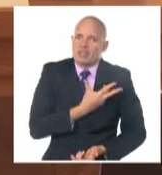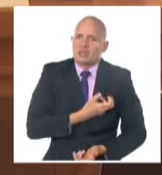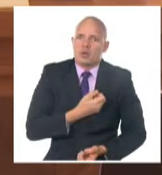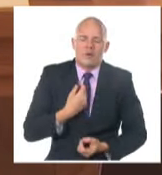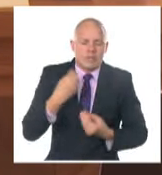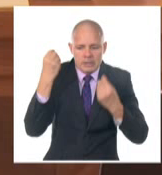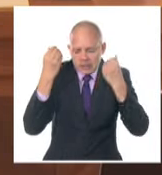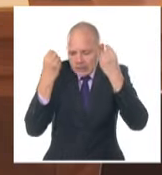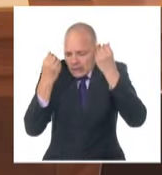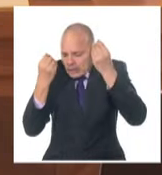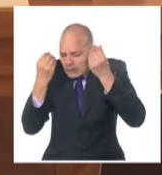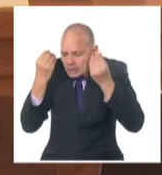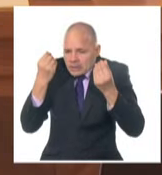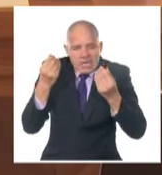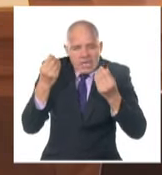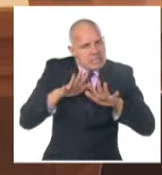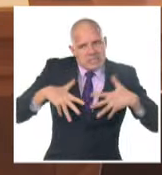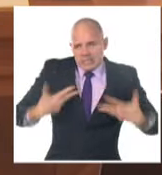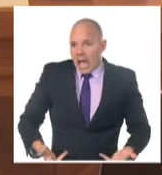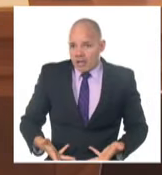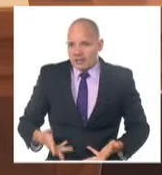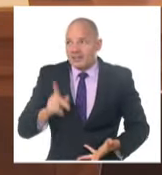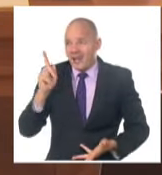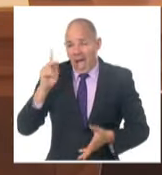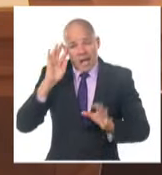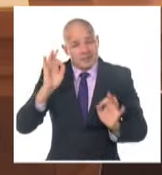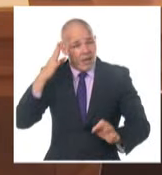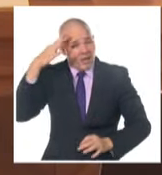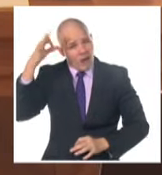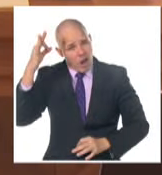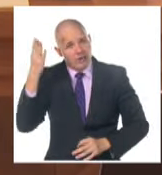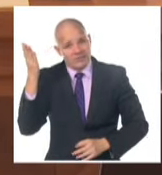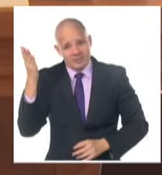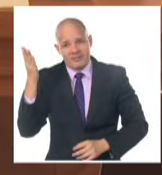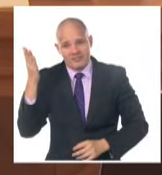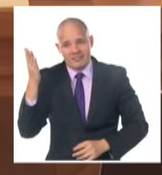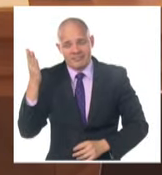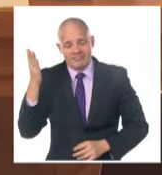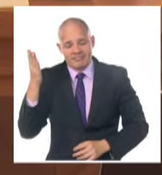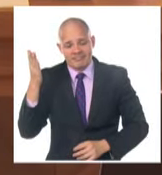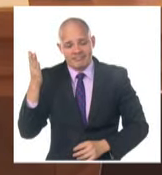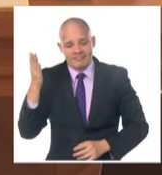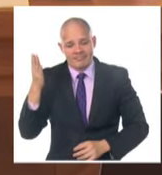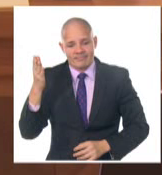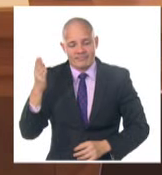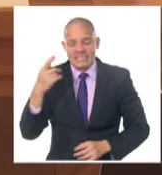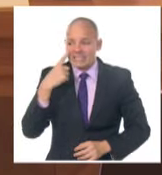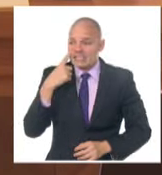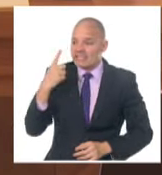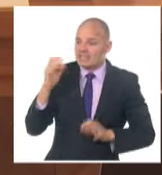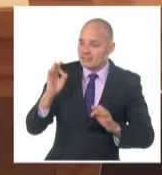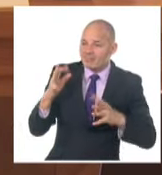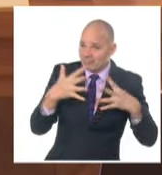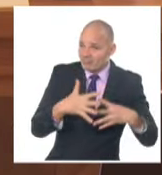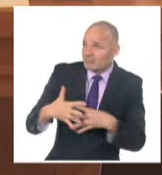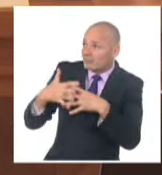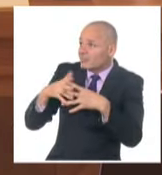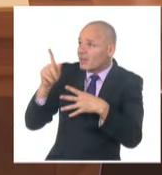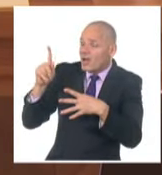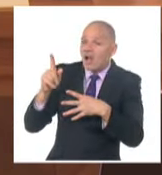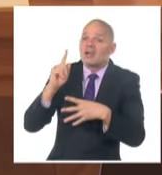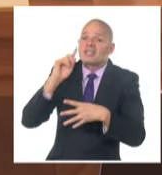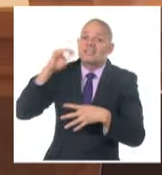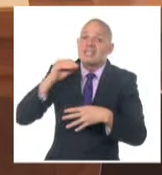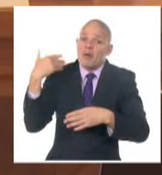El criminal e ilegal bloqueo económico, comercial y financiero de los Estados Unidos